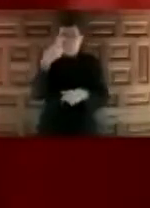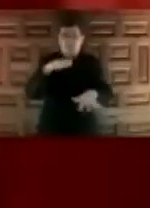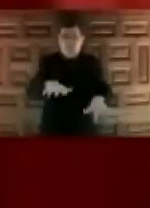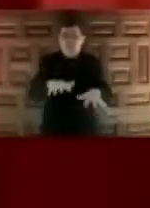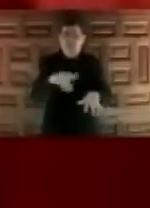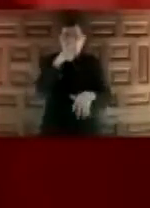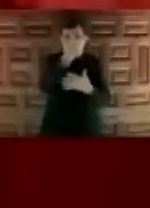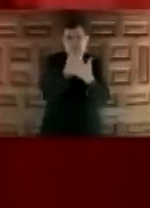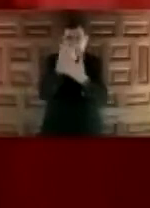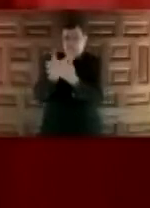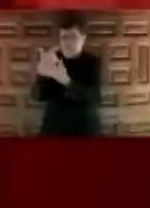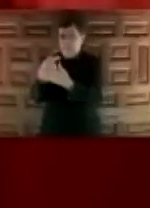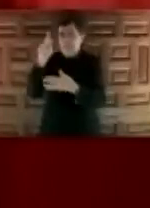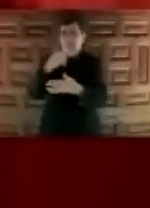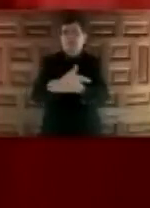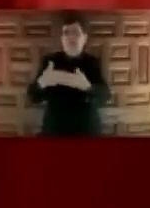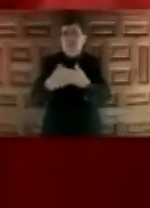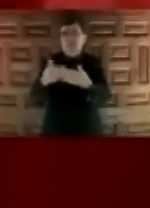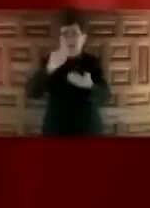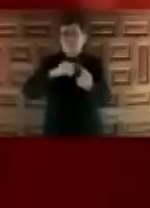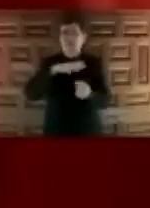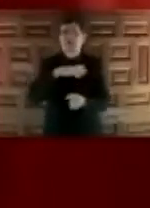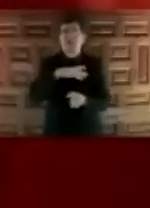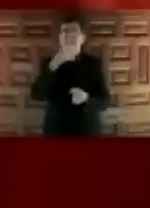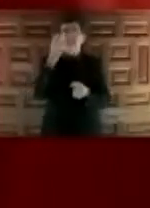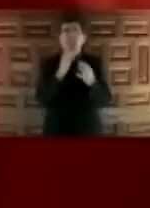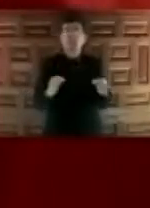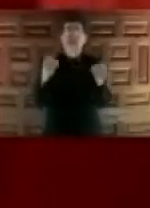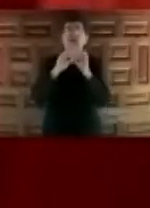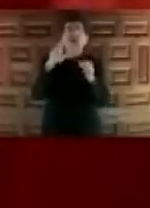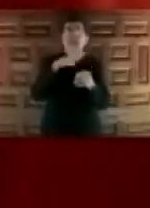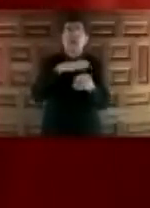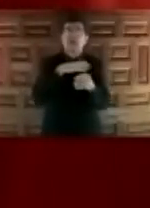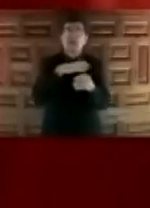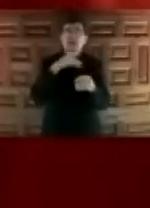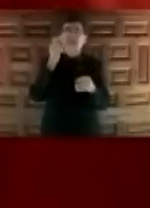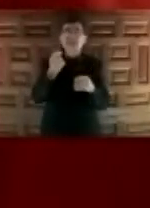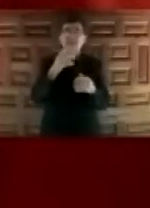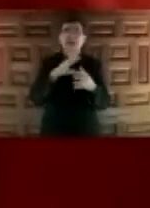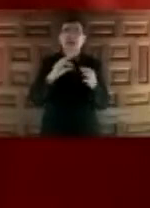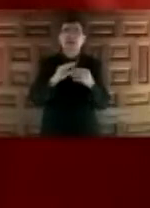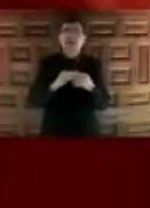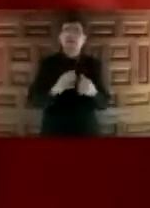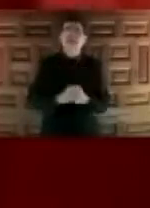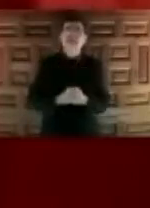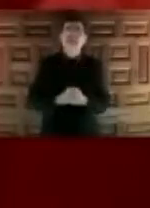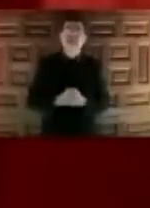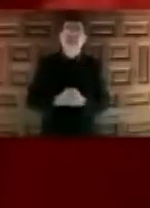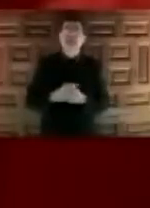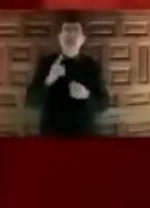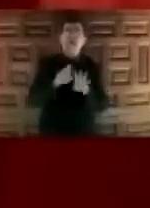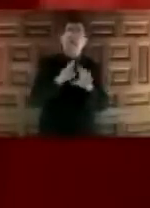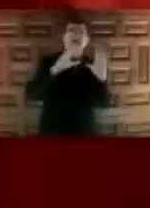rendición de cuentas, pero también a los resultados presentados. Yo creo que es importante ver lo que cada una de las instituciones está haciendo en temas